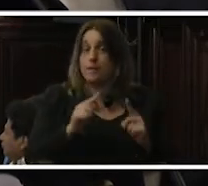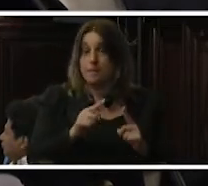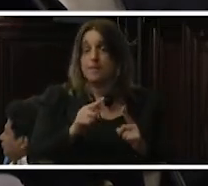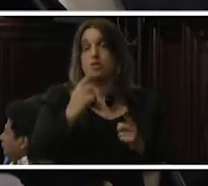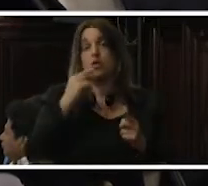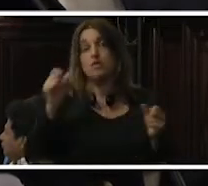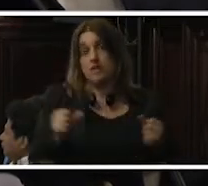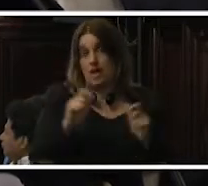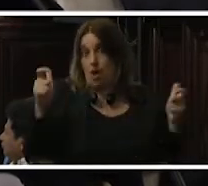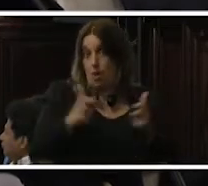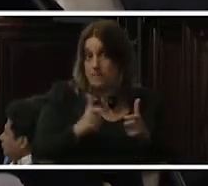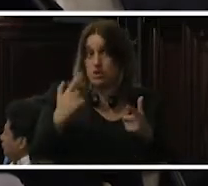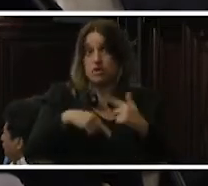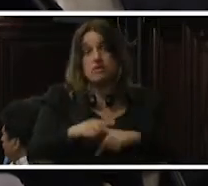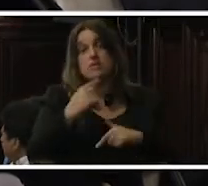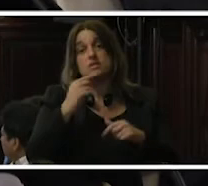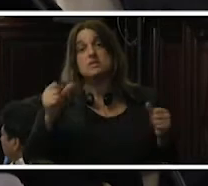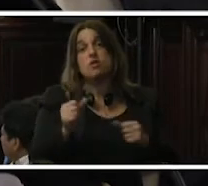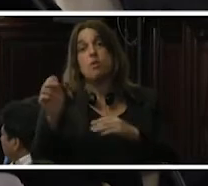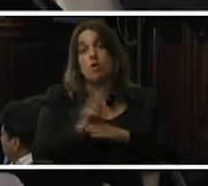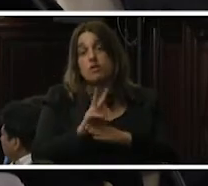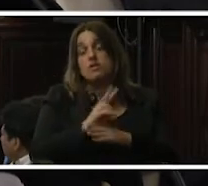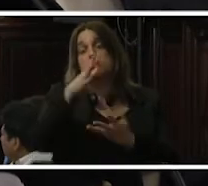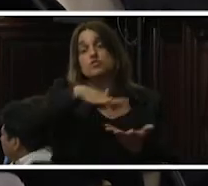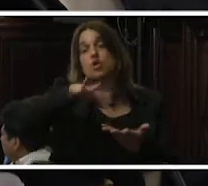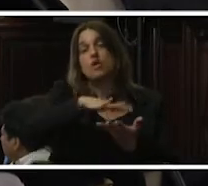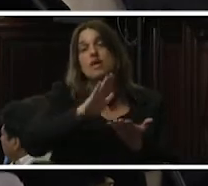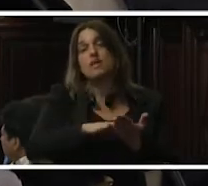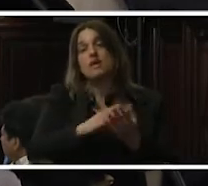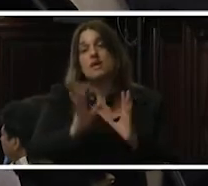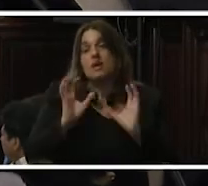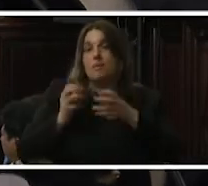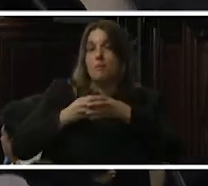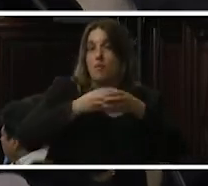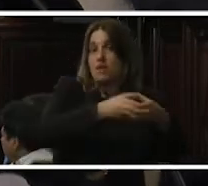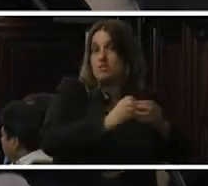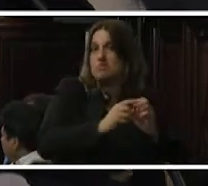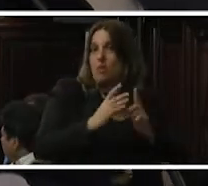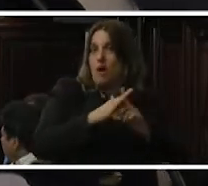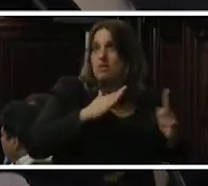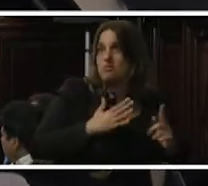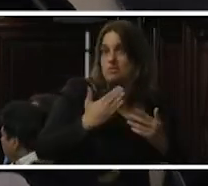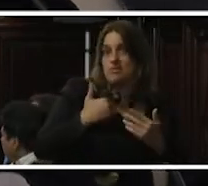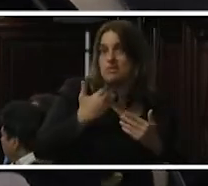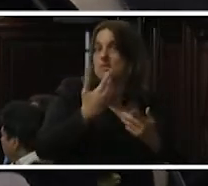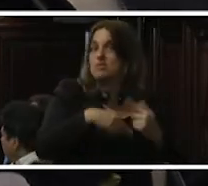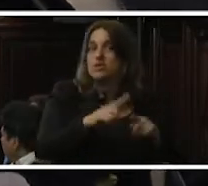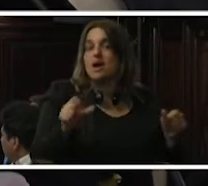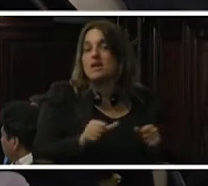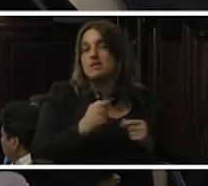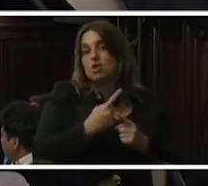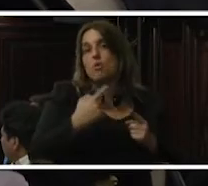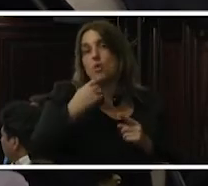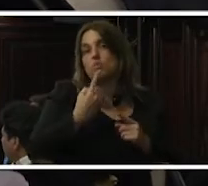al establecimiento de medidas de resguardo ambiental en la zona de desplazamiento de la población en situación de aislamiento, a la puesta en vigencia de un protocolo para